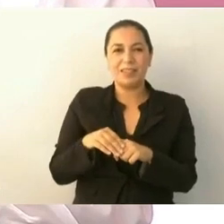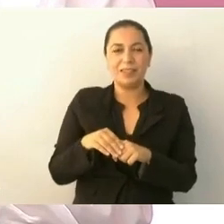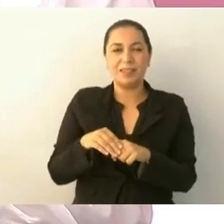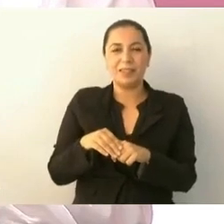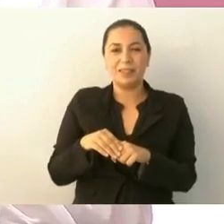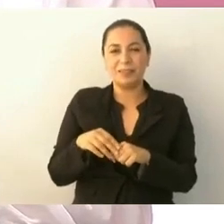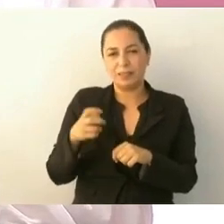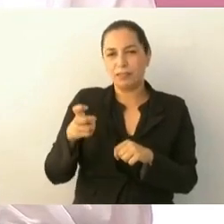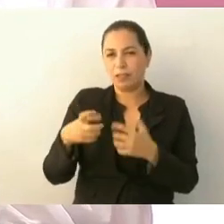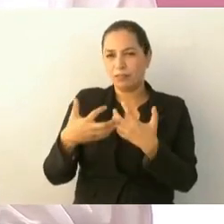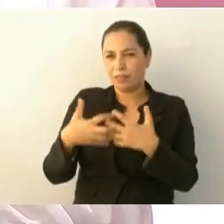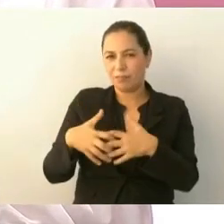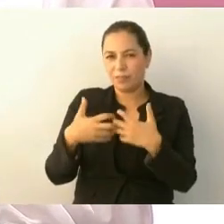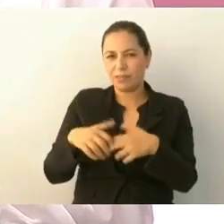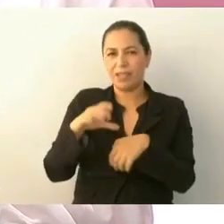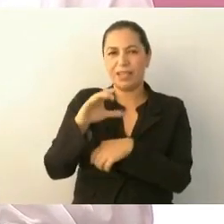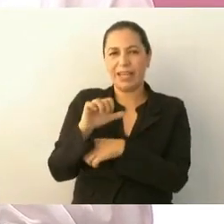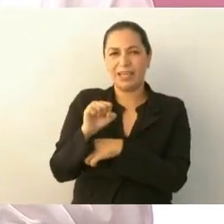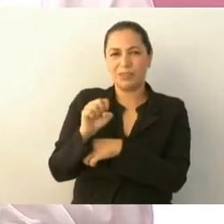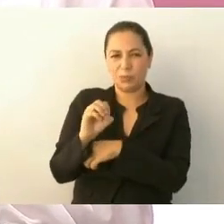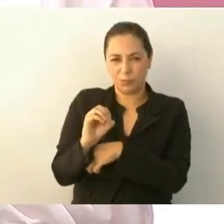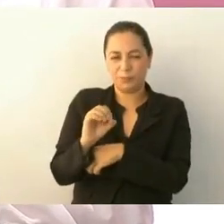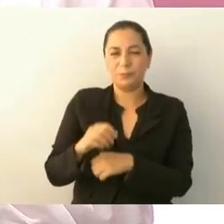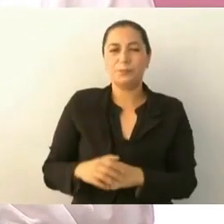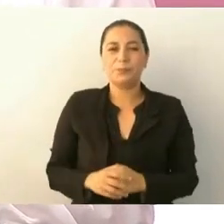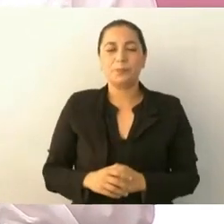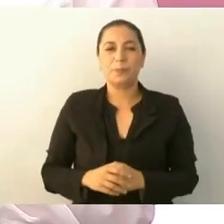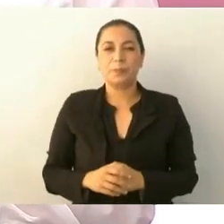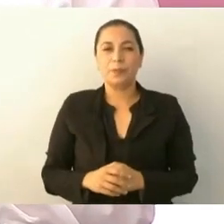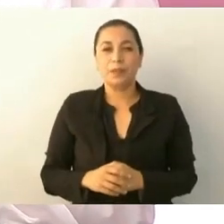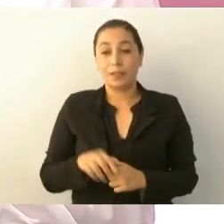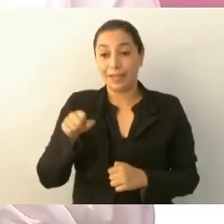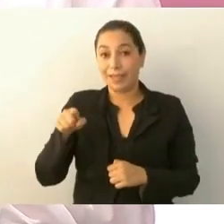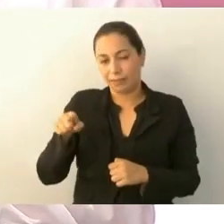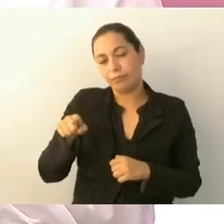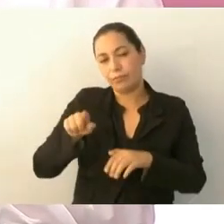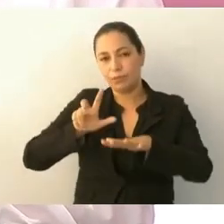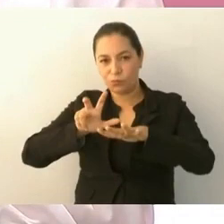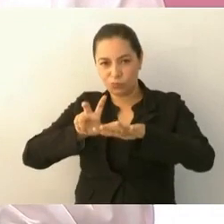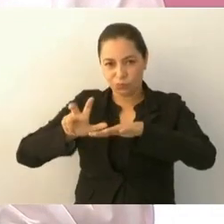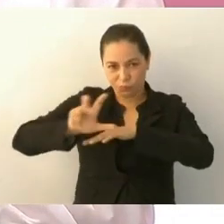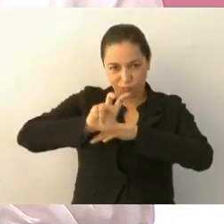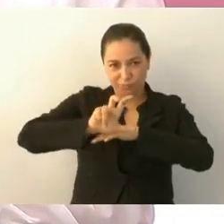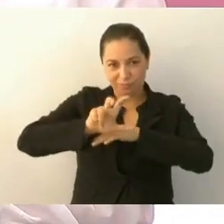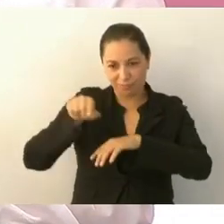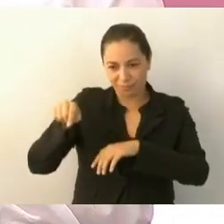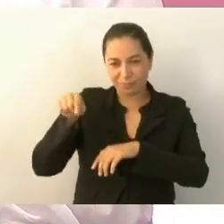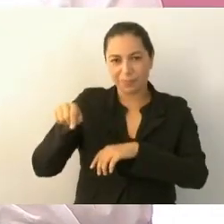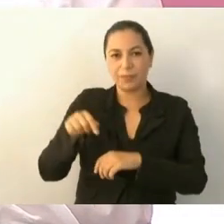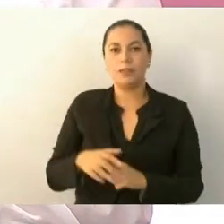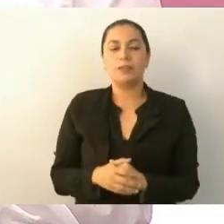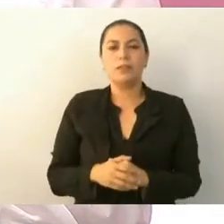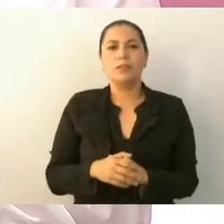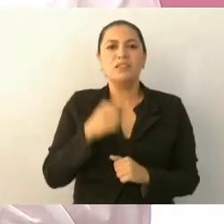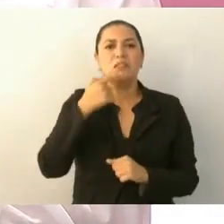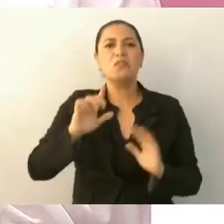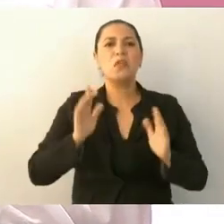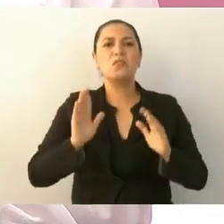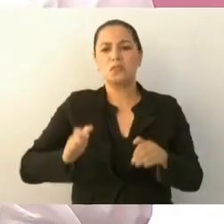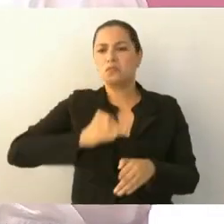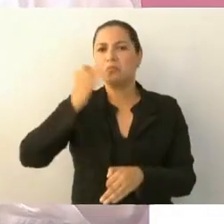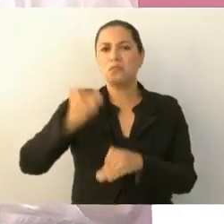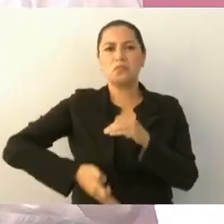de la empresa Carso del Tren Maya que ya habían terminado, pero que ya